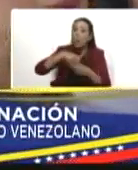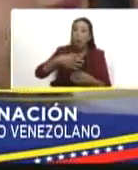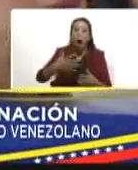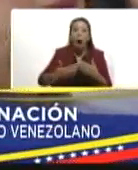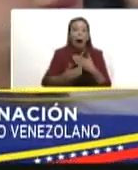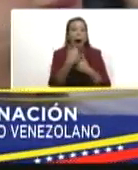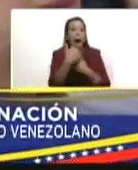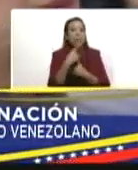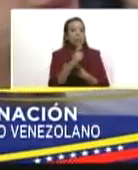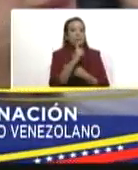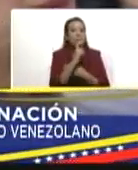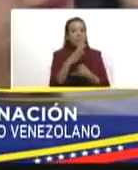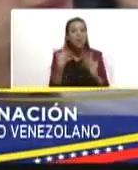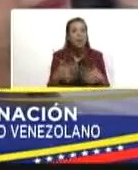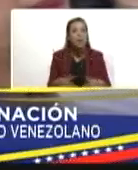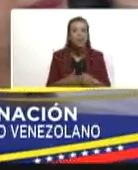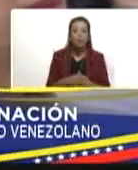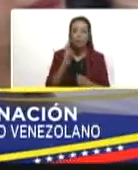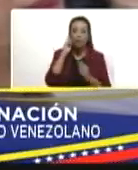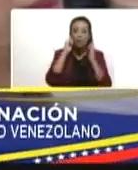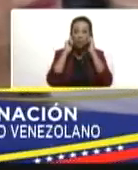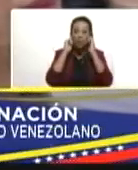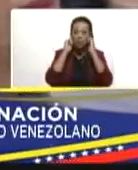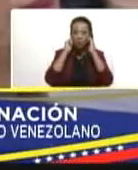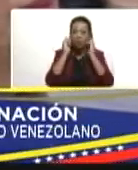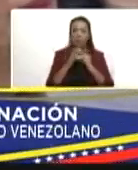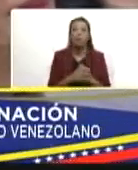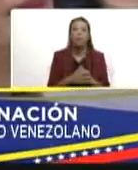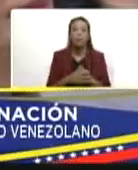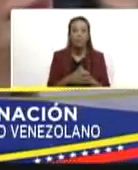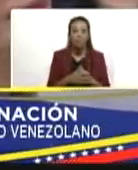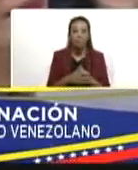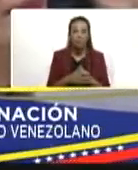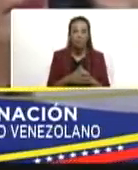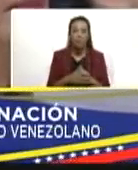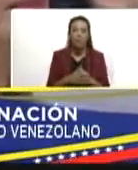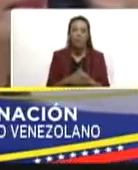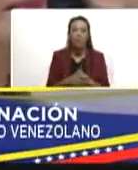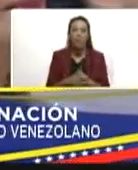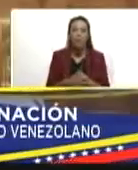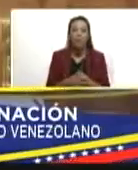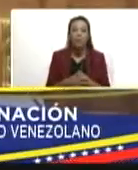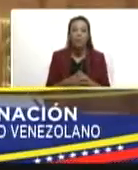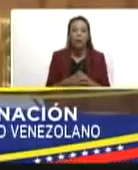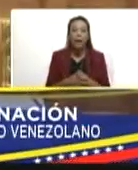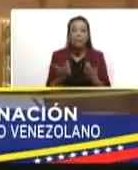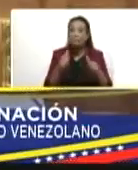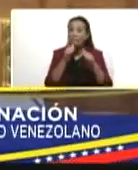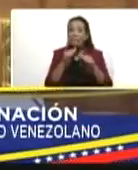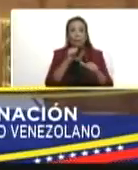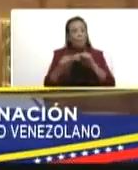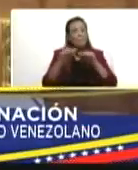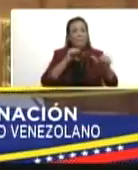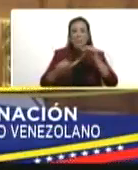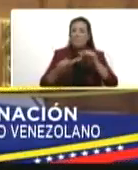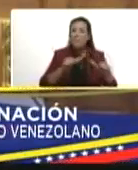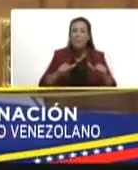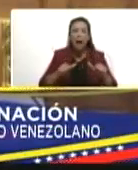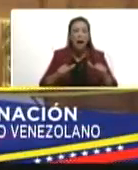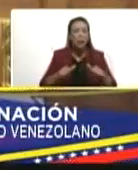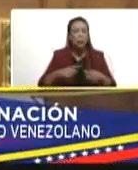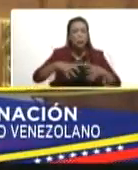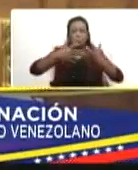al lado y abrían los boquetes genocidio económico se ha cometido contra